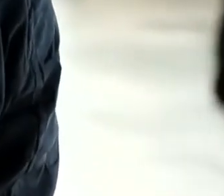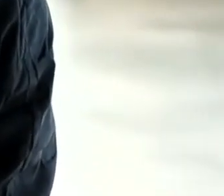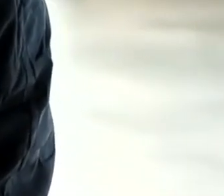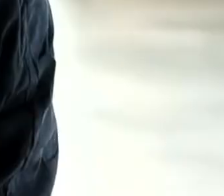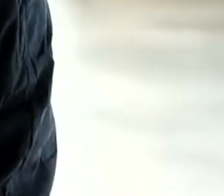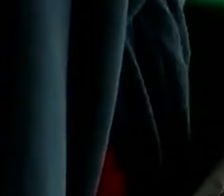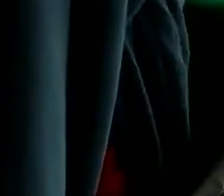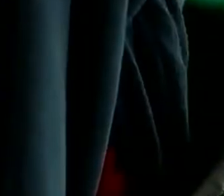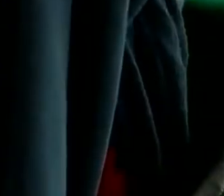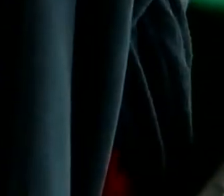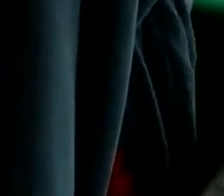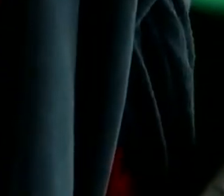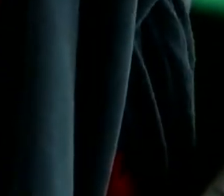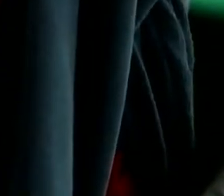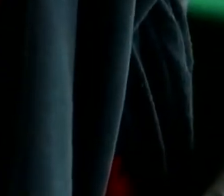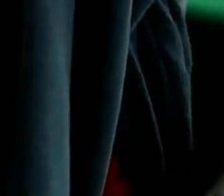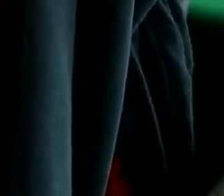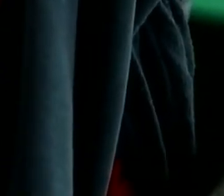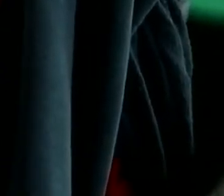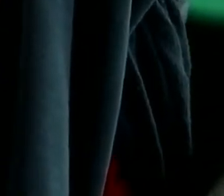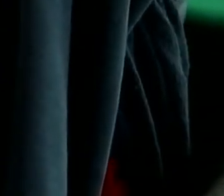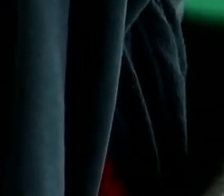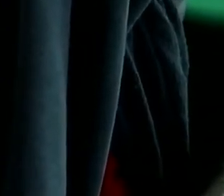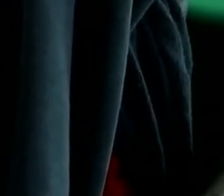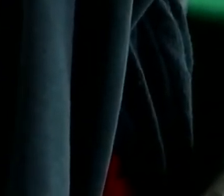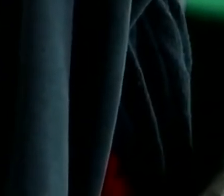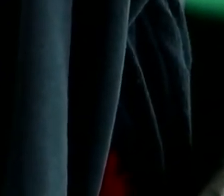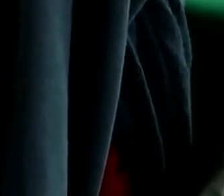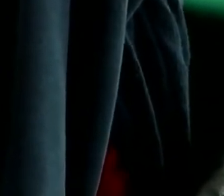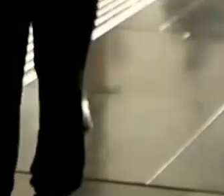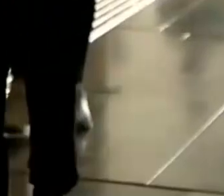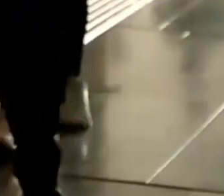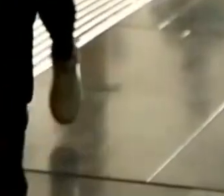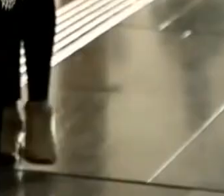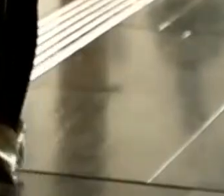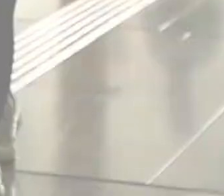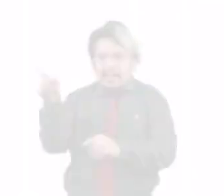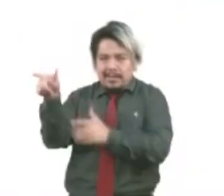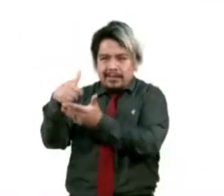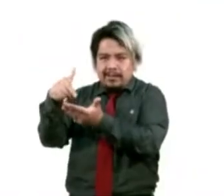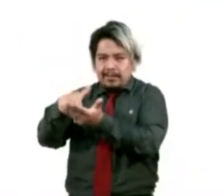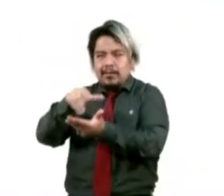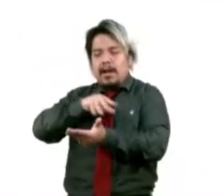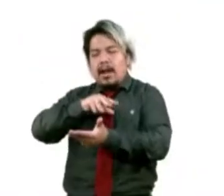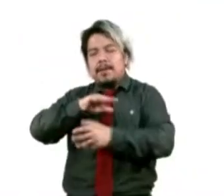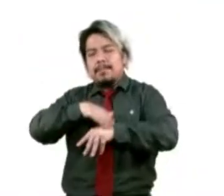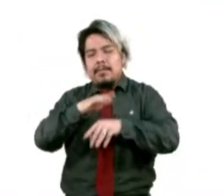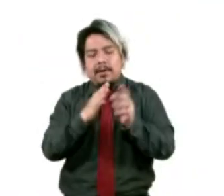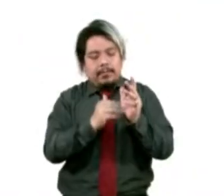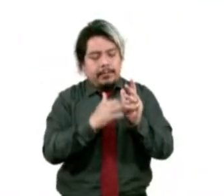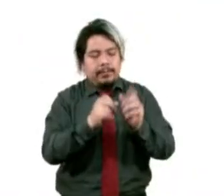personas, por lo que deberán respetar el calendario de vacunación, así como identificar las sedes en las que se llevará a cabo. Para este proceso de